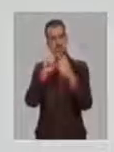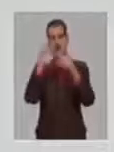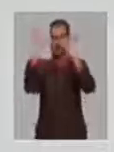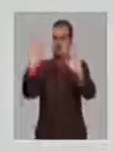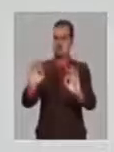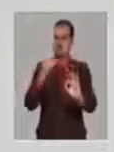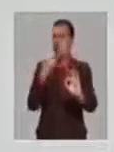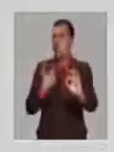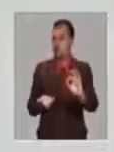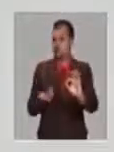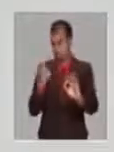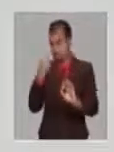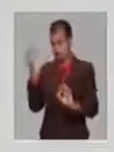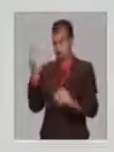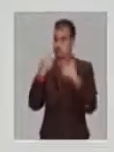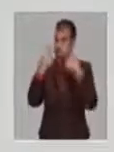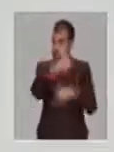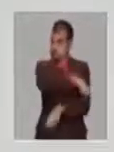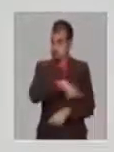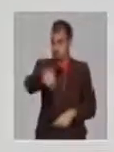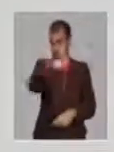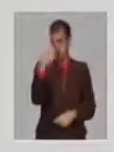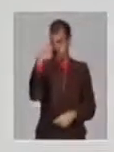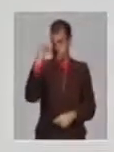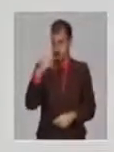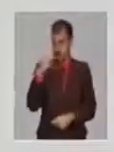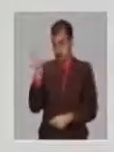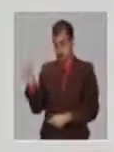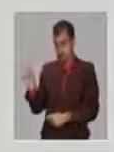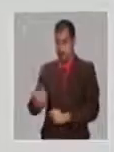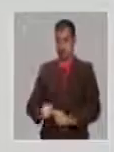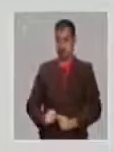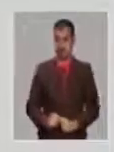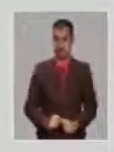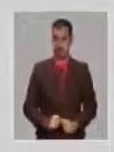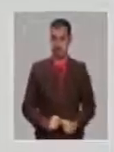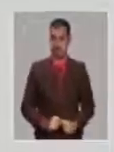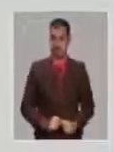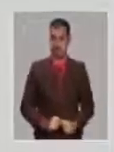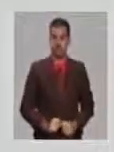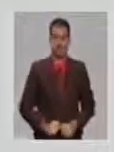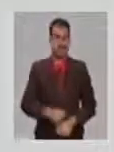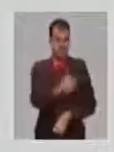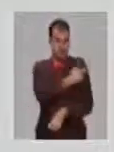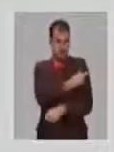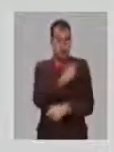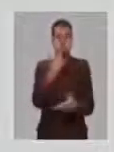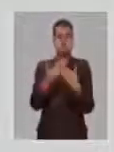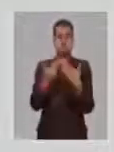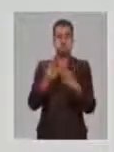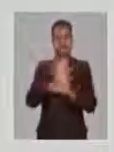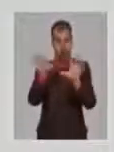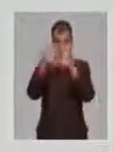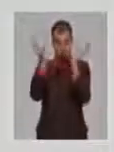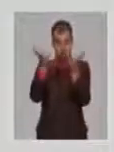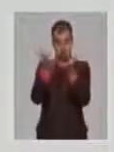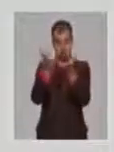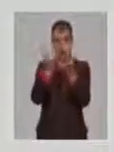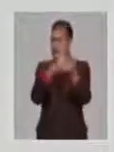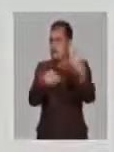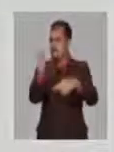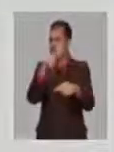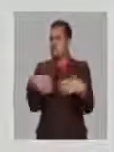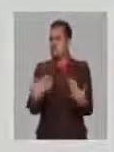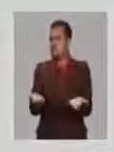estudio, y es importante también que la población lo conozca, todas las vacunas que se han probado en el mundo, su principal variable y a la cual